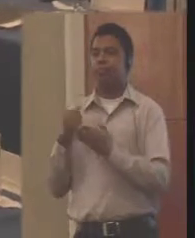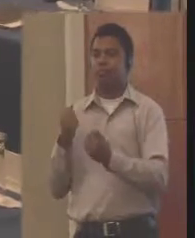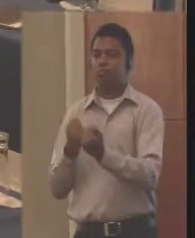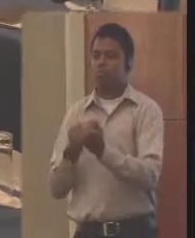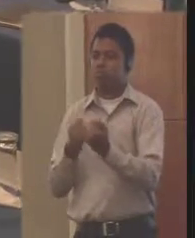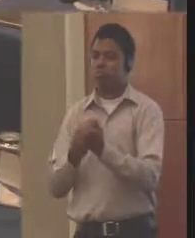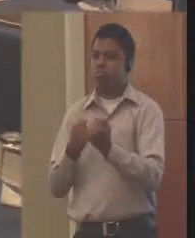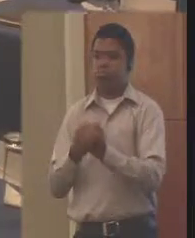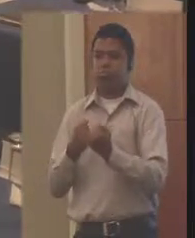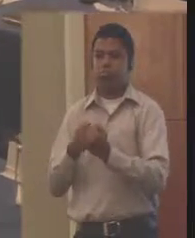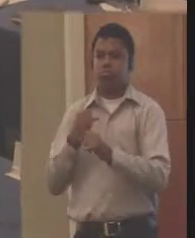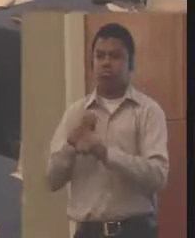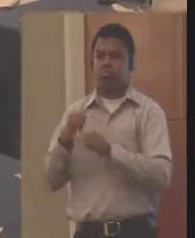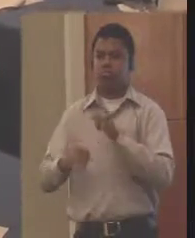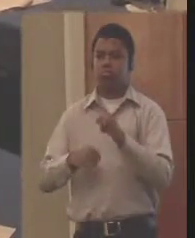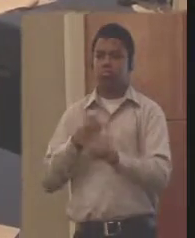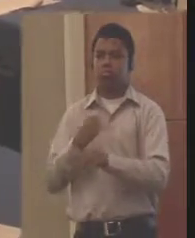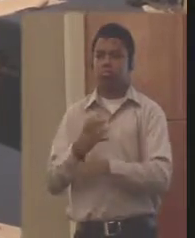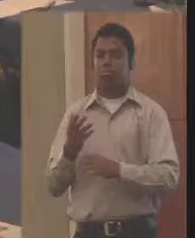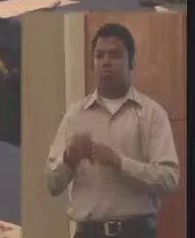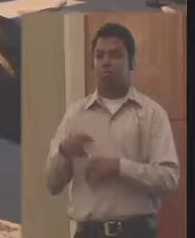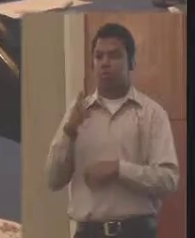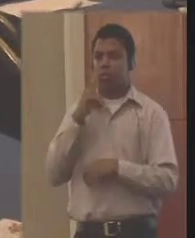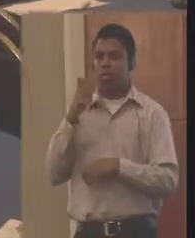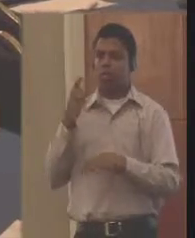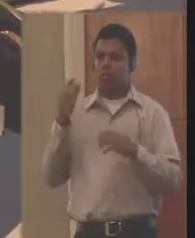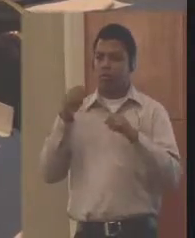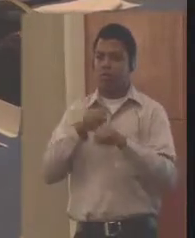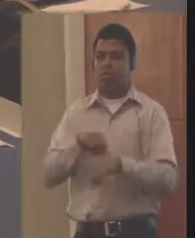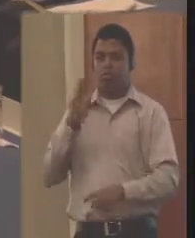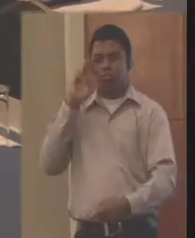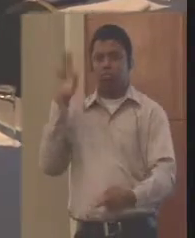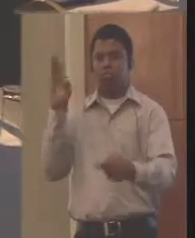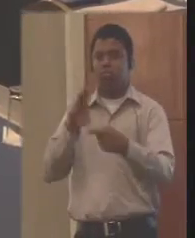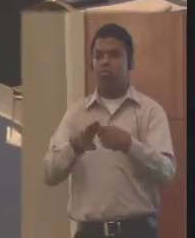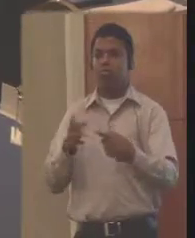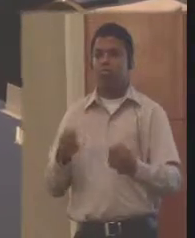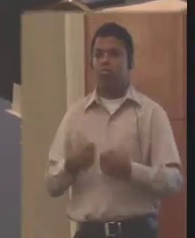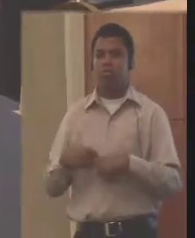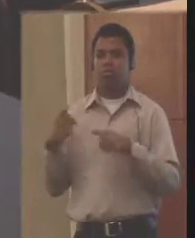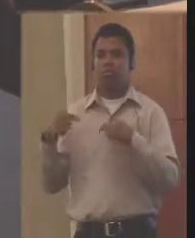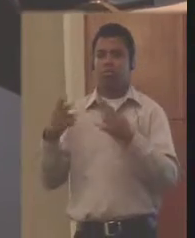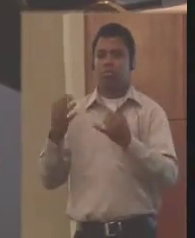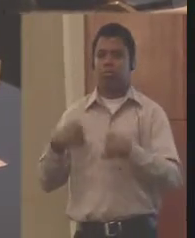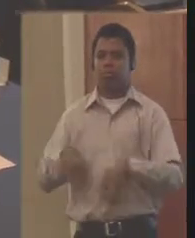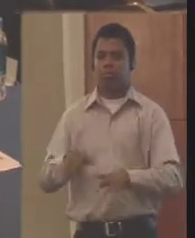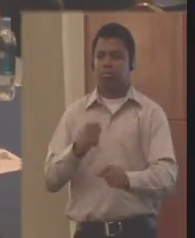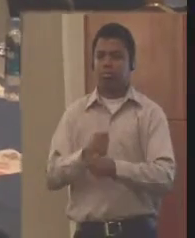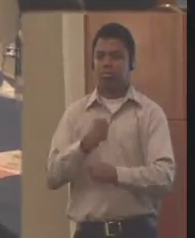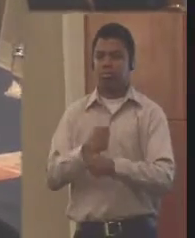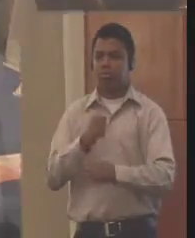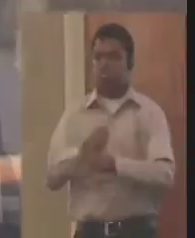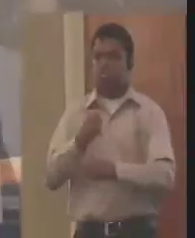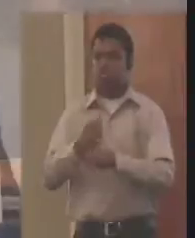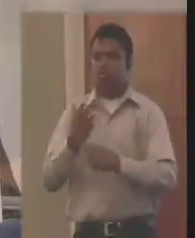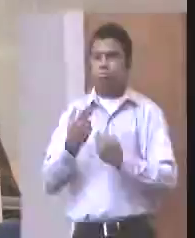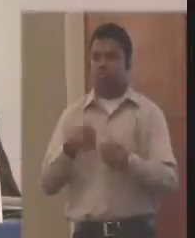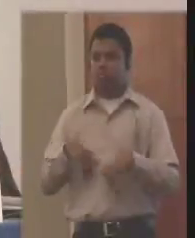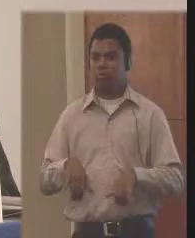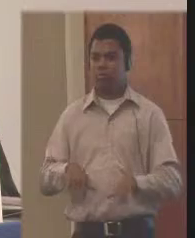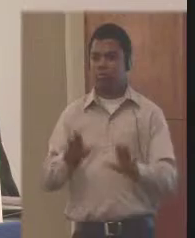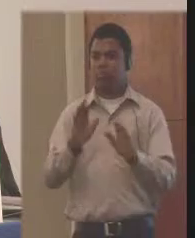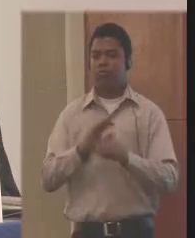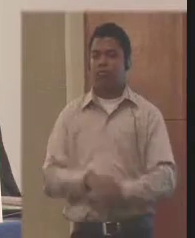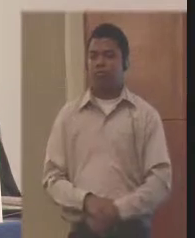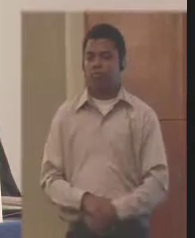una visión de la continuidad del negocio que trasciende el hecho individual de la empresa y